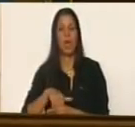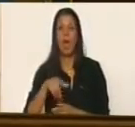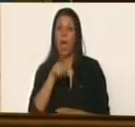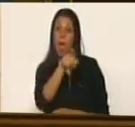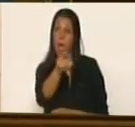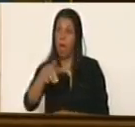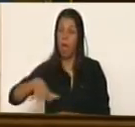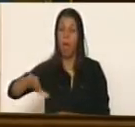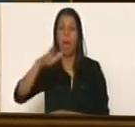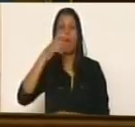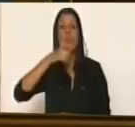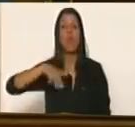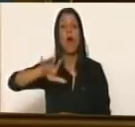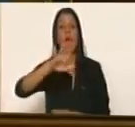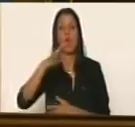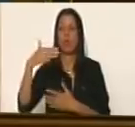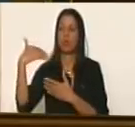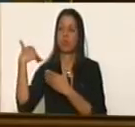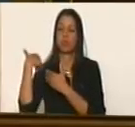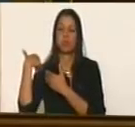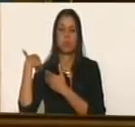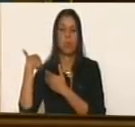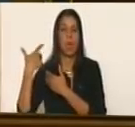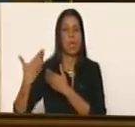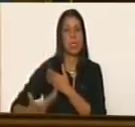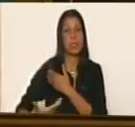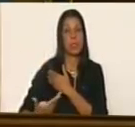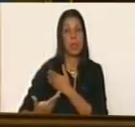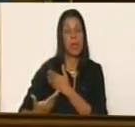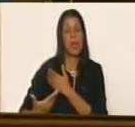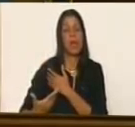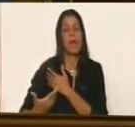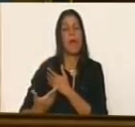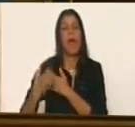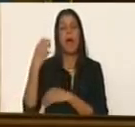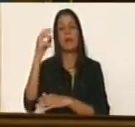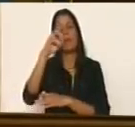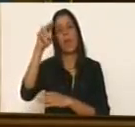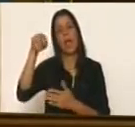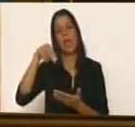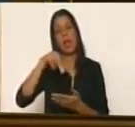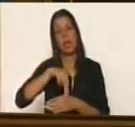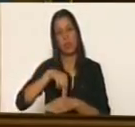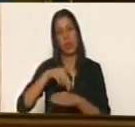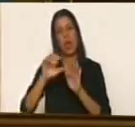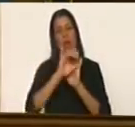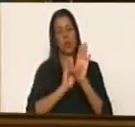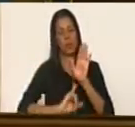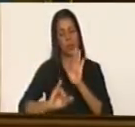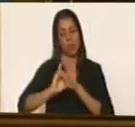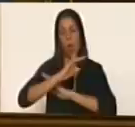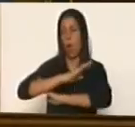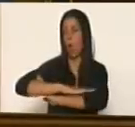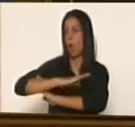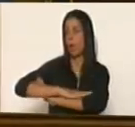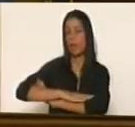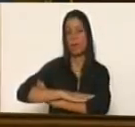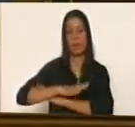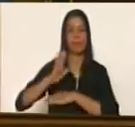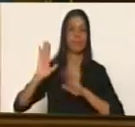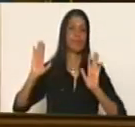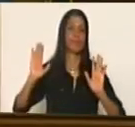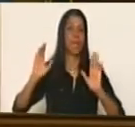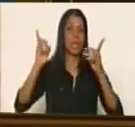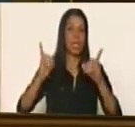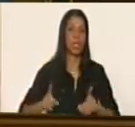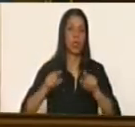poder originario, considerando que la Asamblea Nacional Constituyente cumple el mandato del pueblo soberano